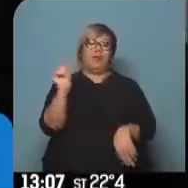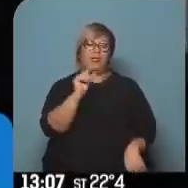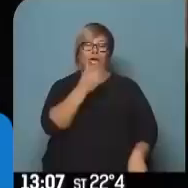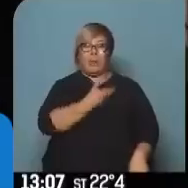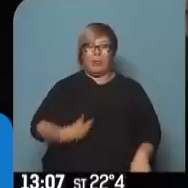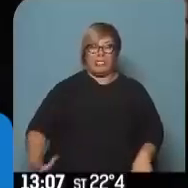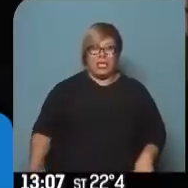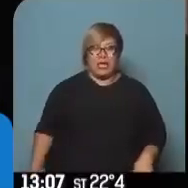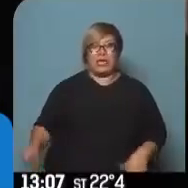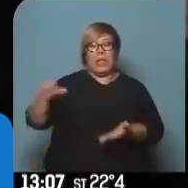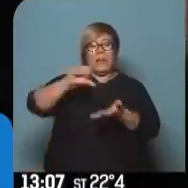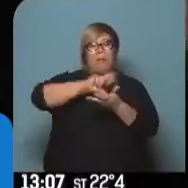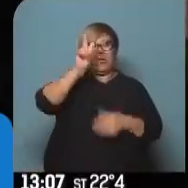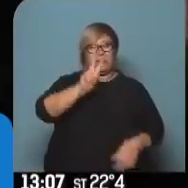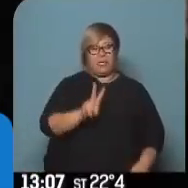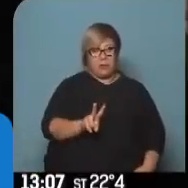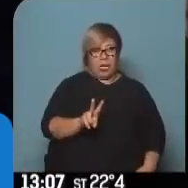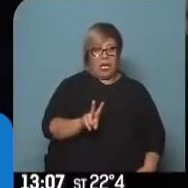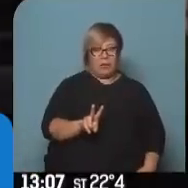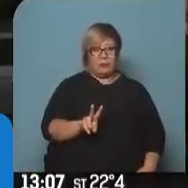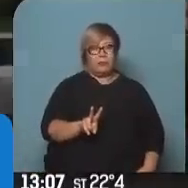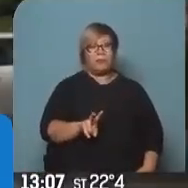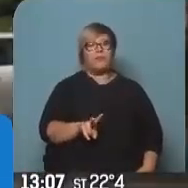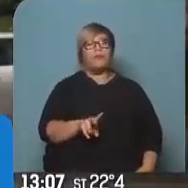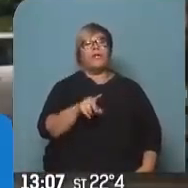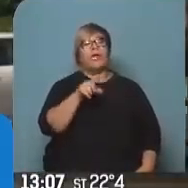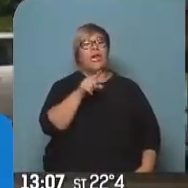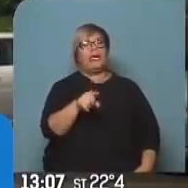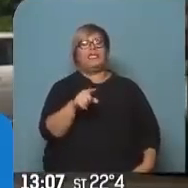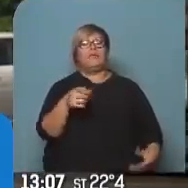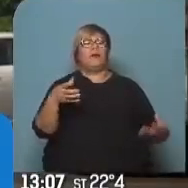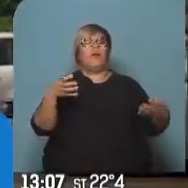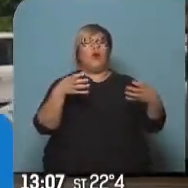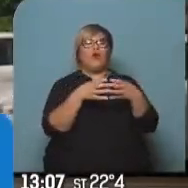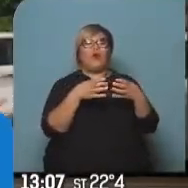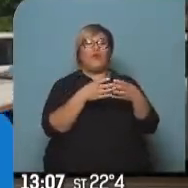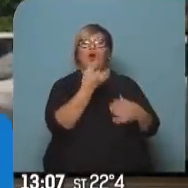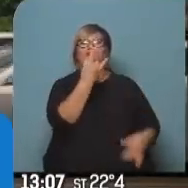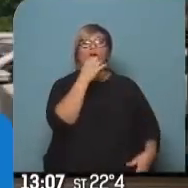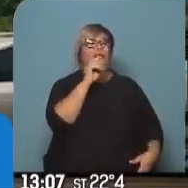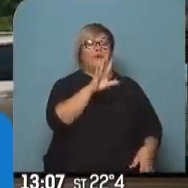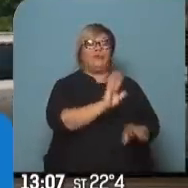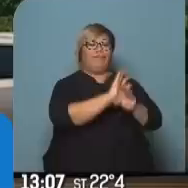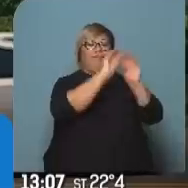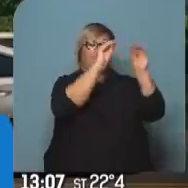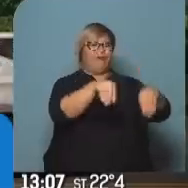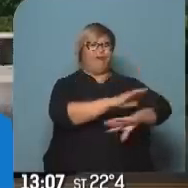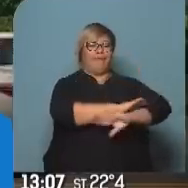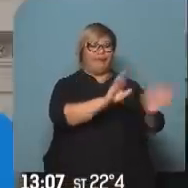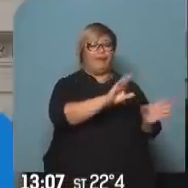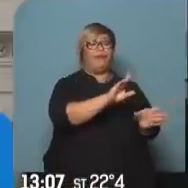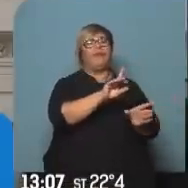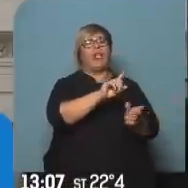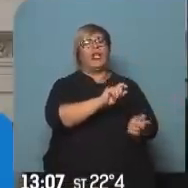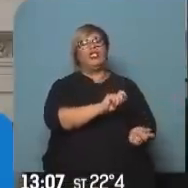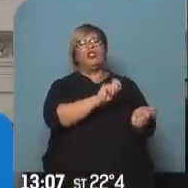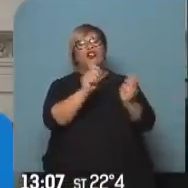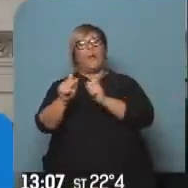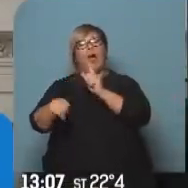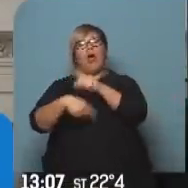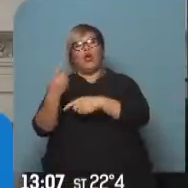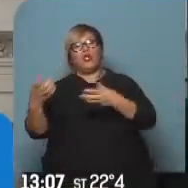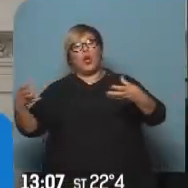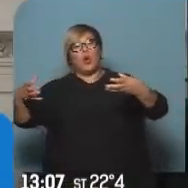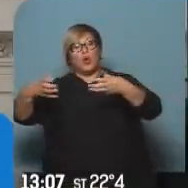que se retiraron de la UNASUR fue el impulso final para generar otra organización más cercana a las ideas